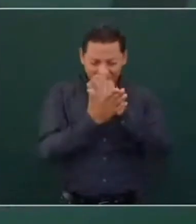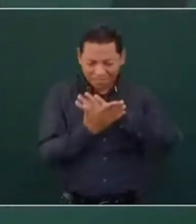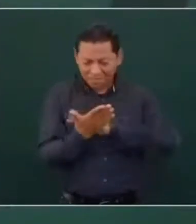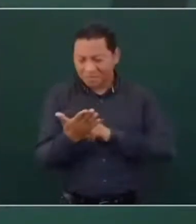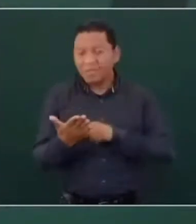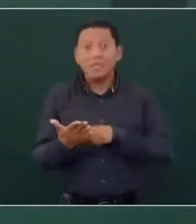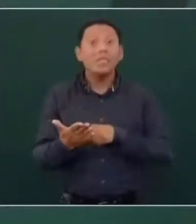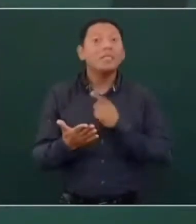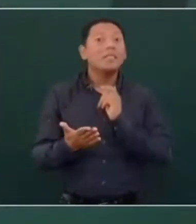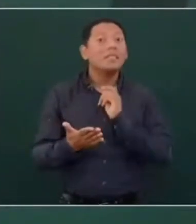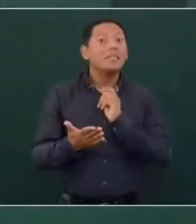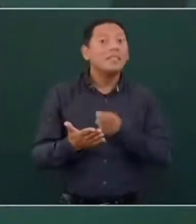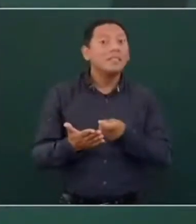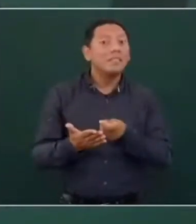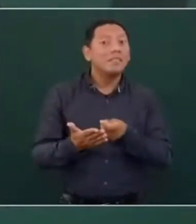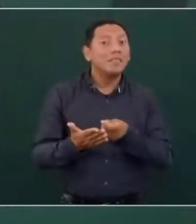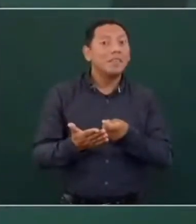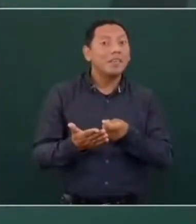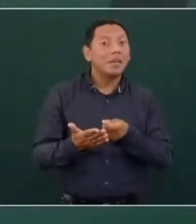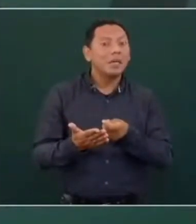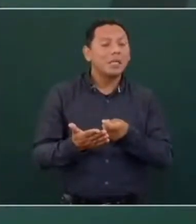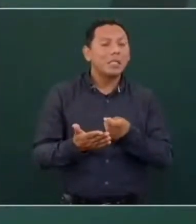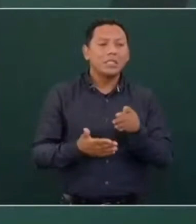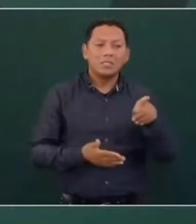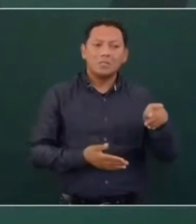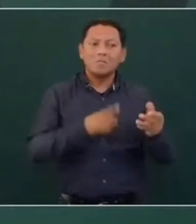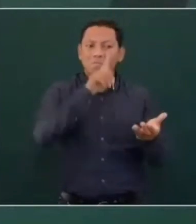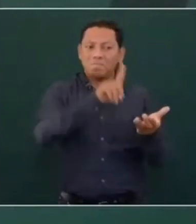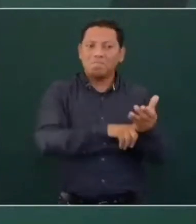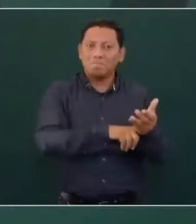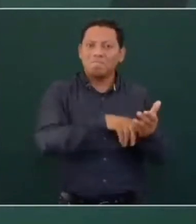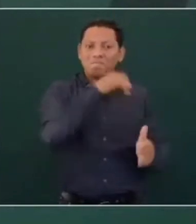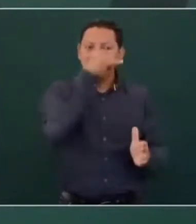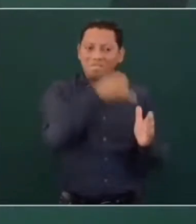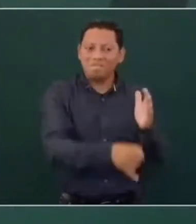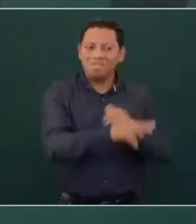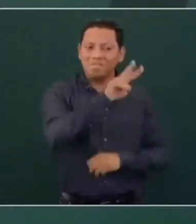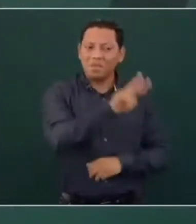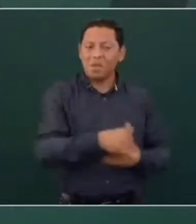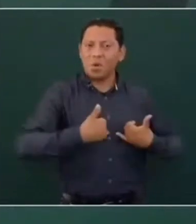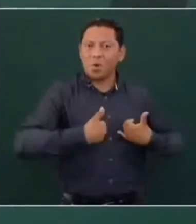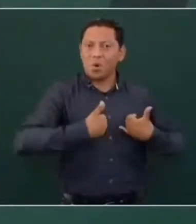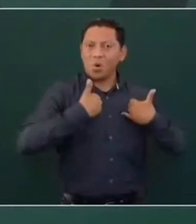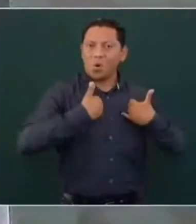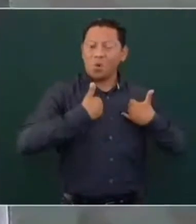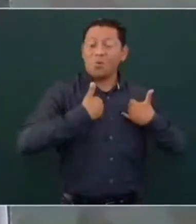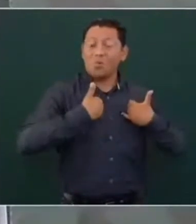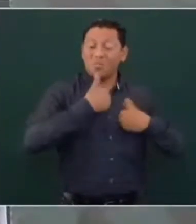es el sufrimiento de los jóvenes, de sus